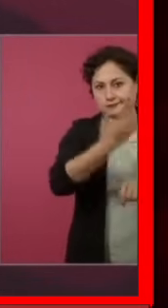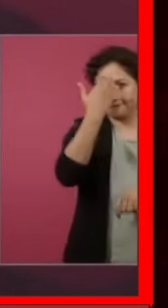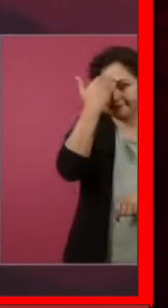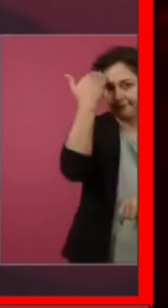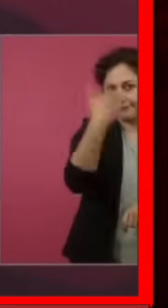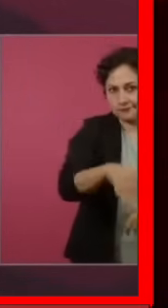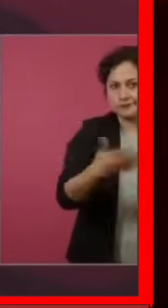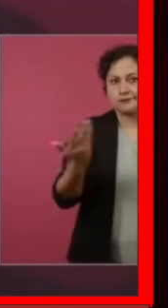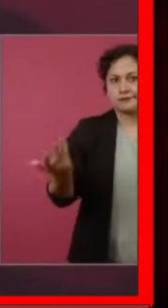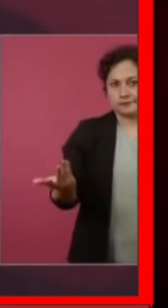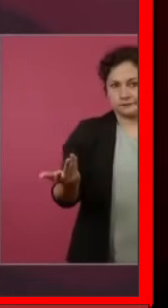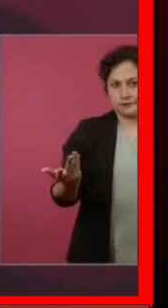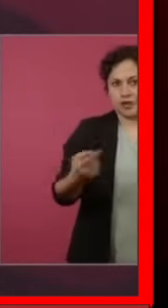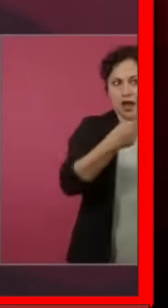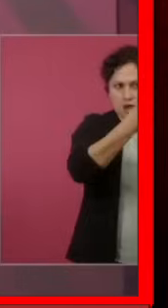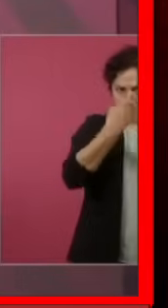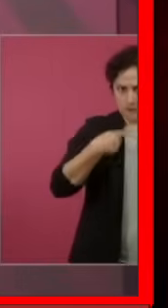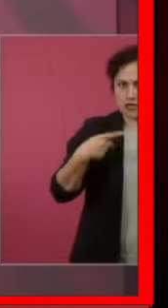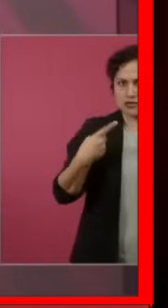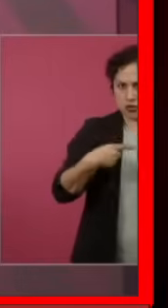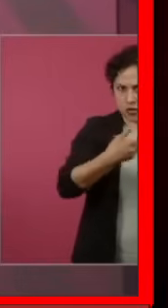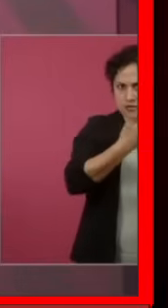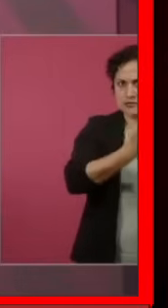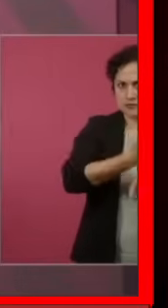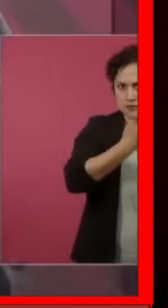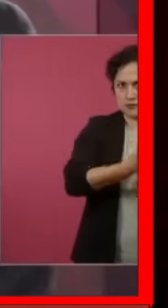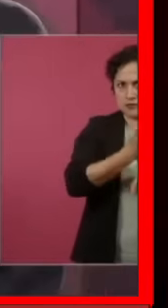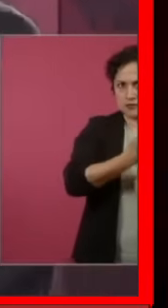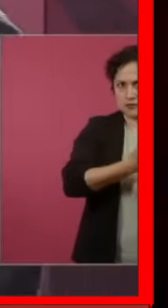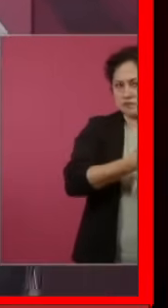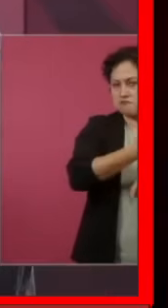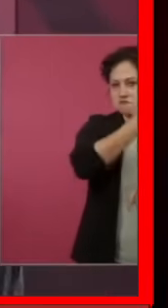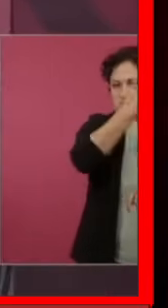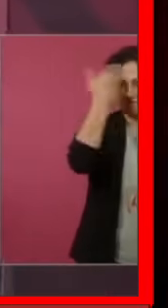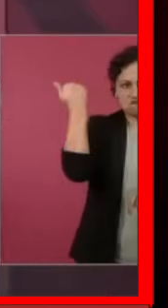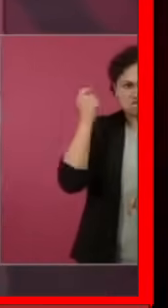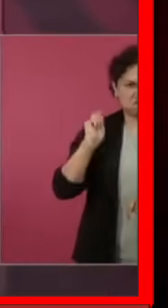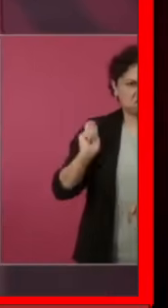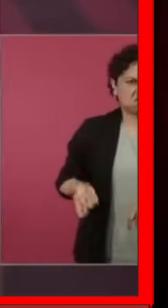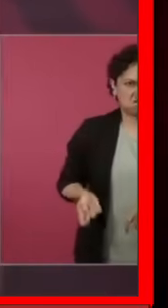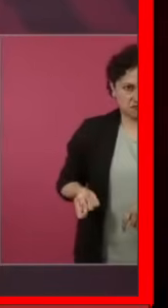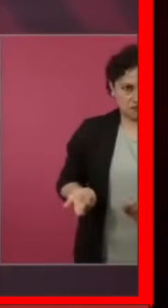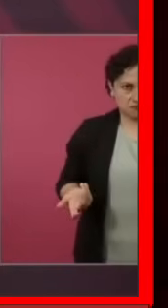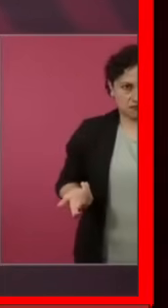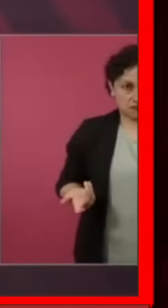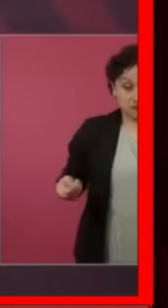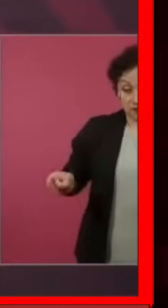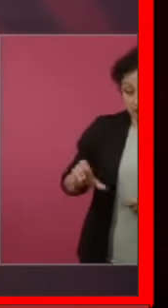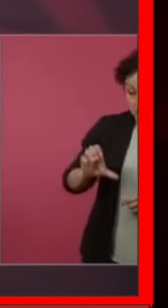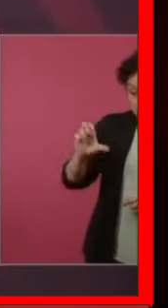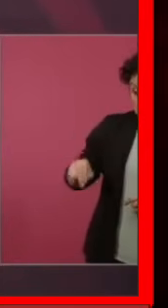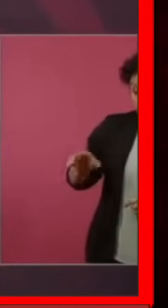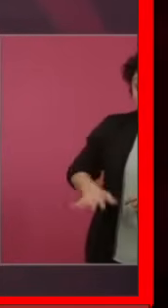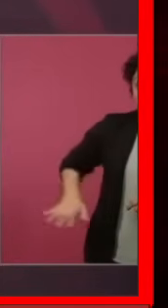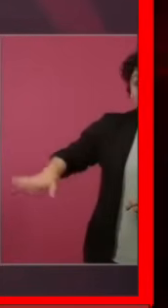El pueblo de Estados Unidos es una de las zonas más bellas del mundo.